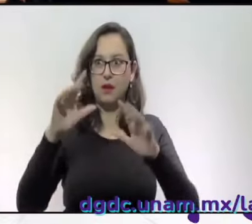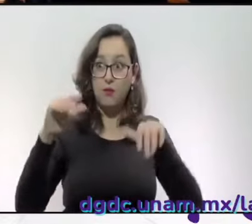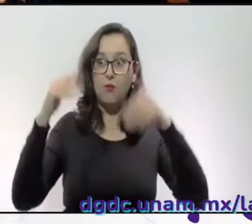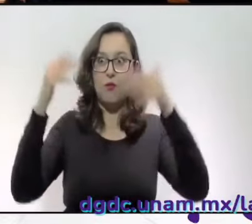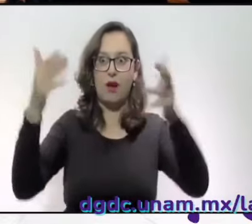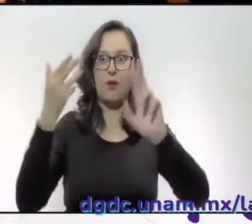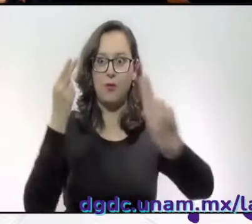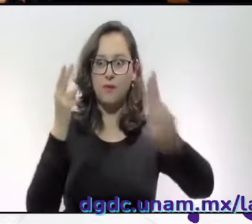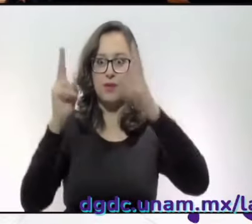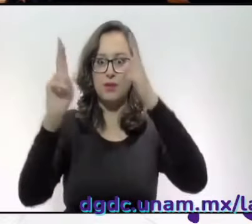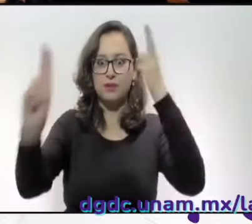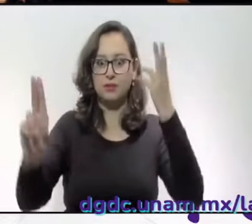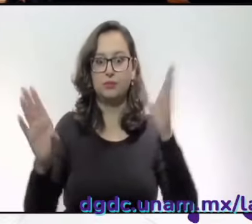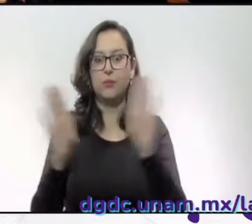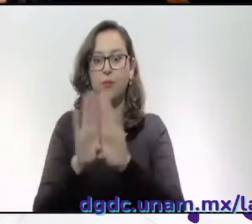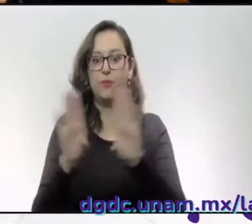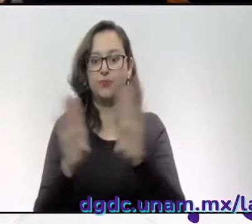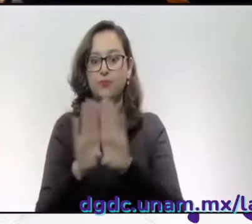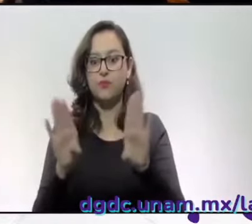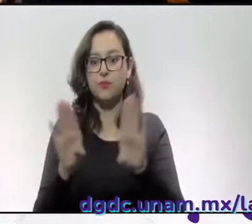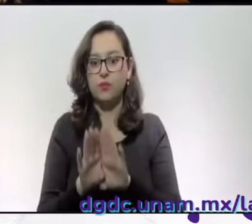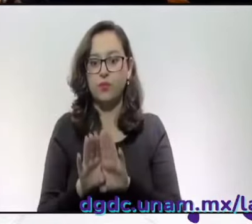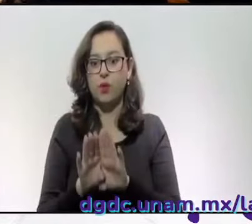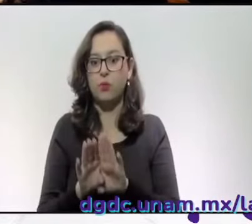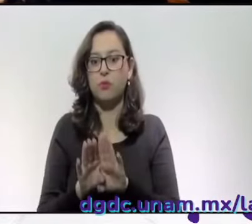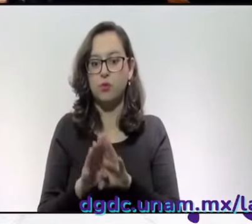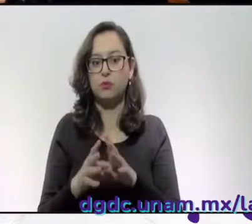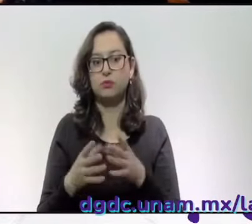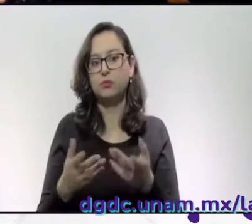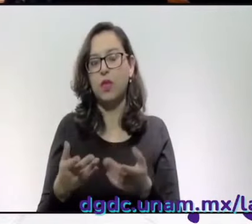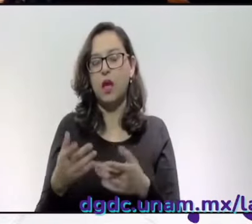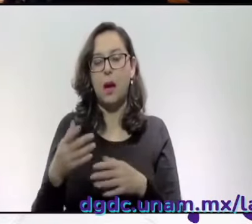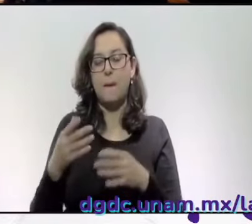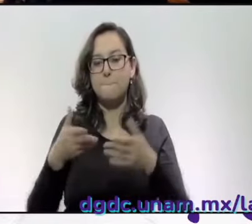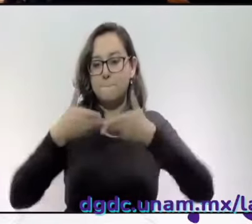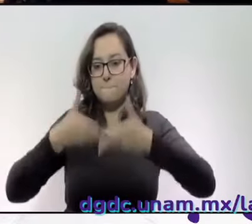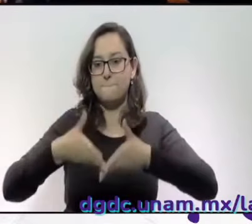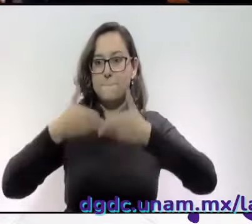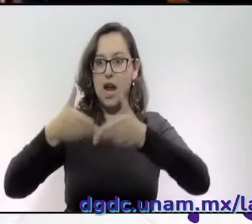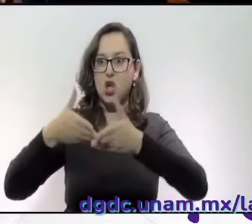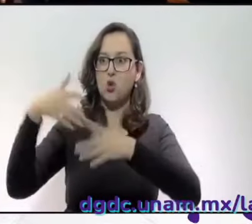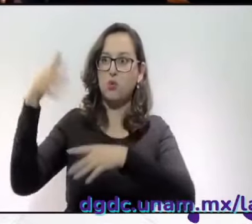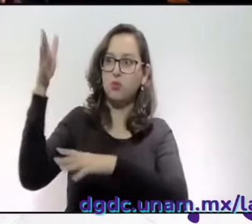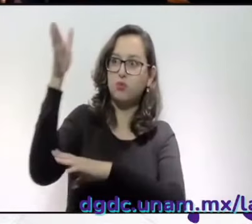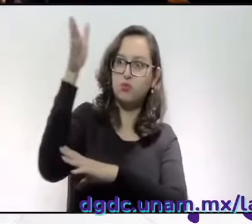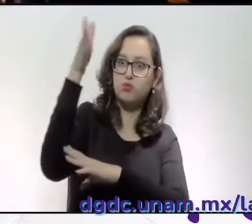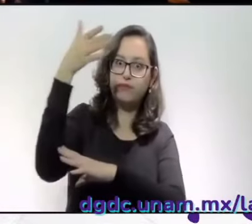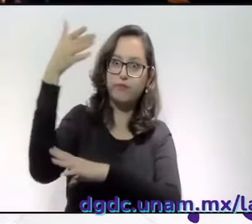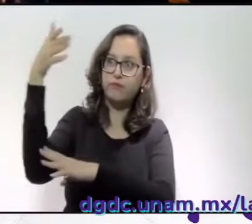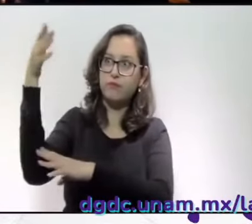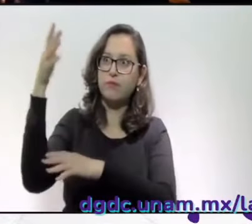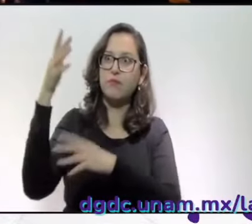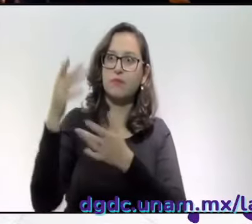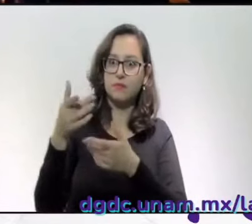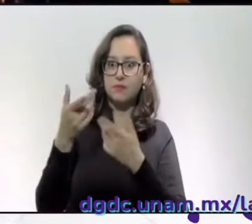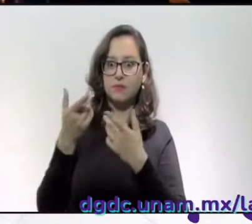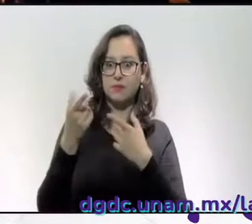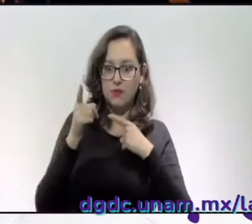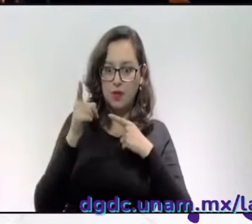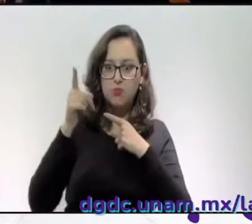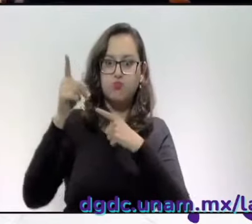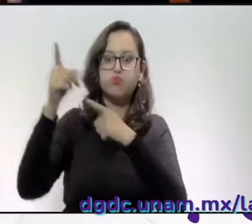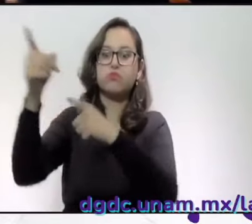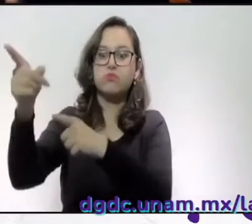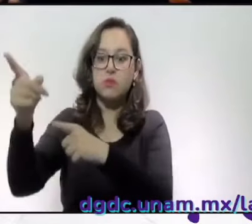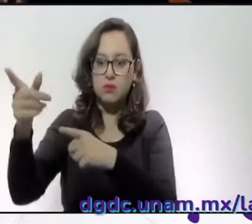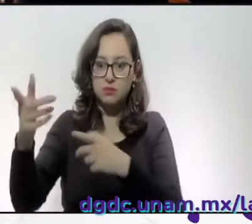Una vela enorme impulsada por un láser. Y bueno, la tecnología existe Y creo que están desarrollando ya